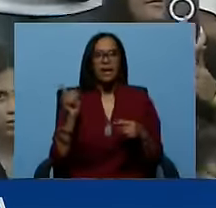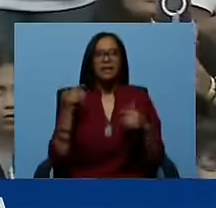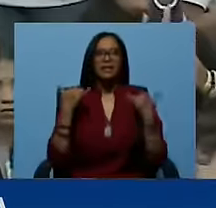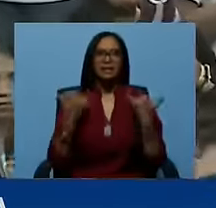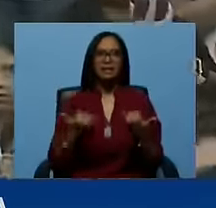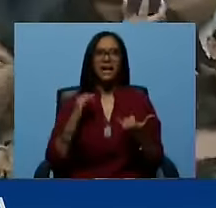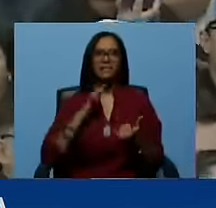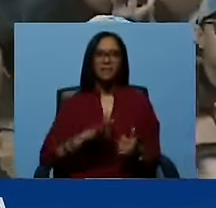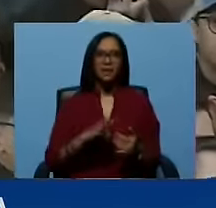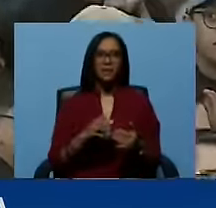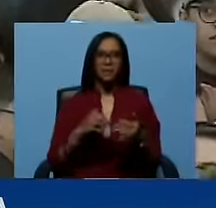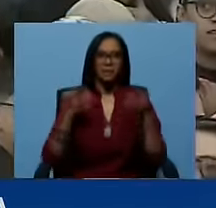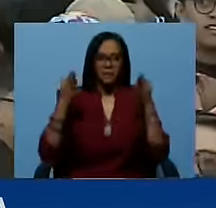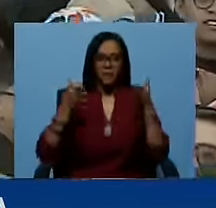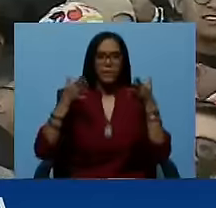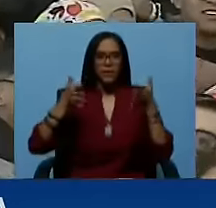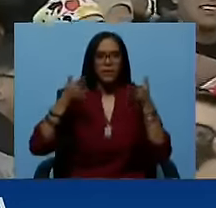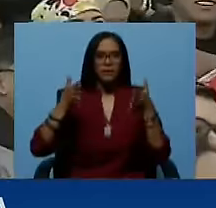para